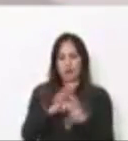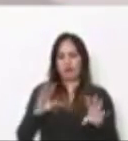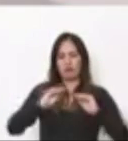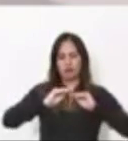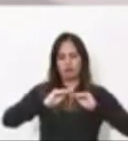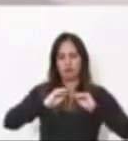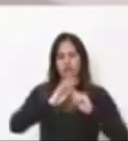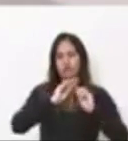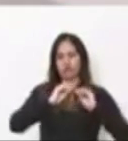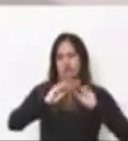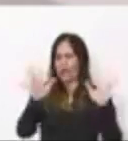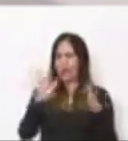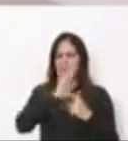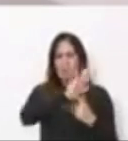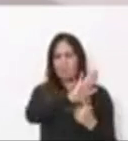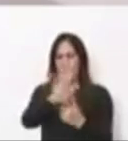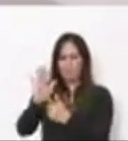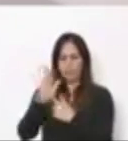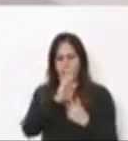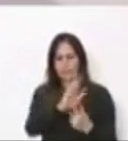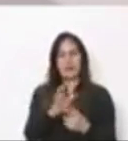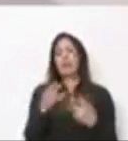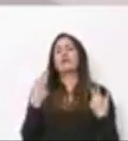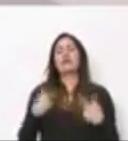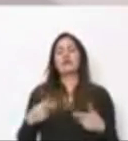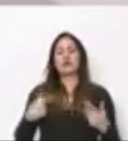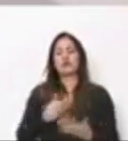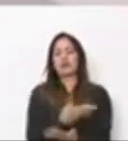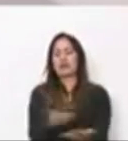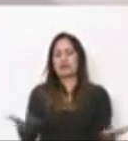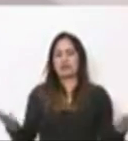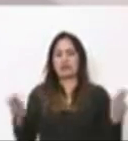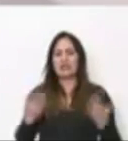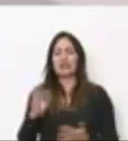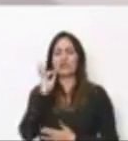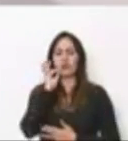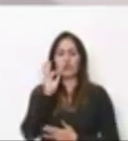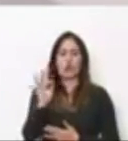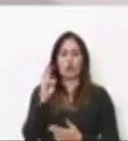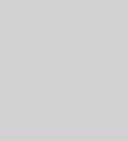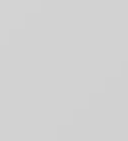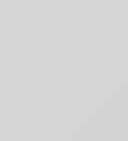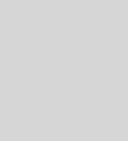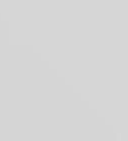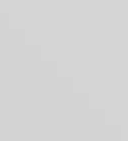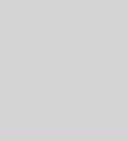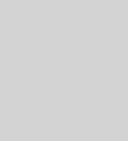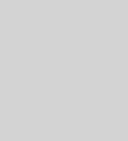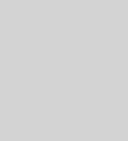dado un valor agregado para que la ciudadanía pues, pueda disponer de esto que es tan importante.